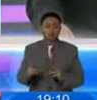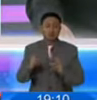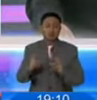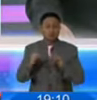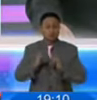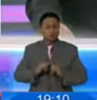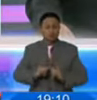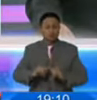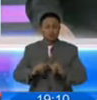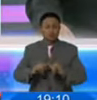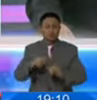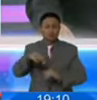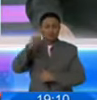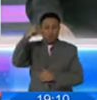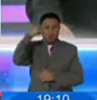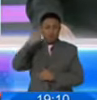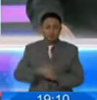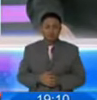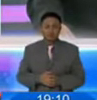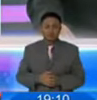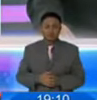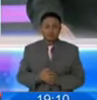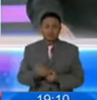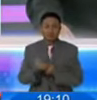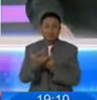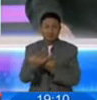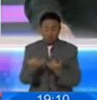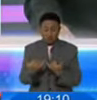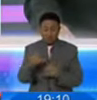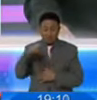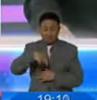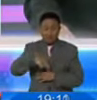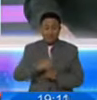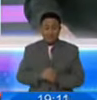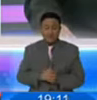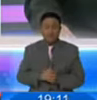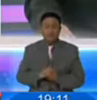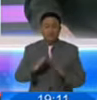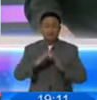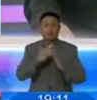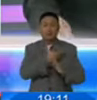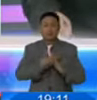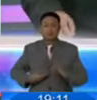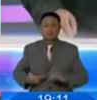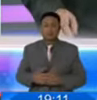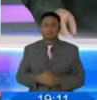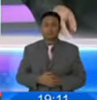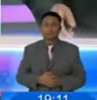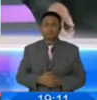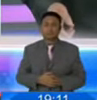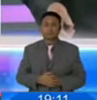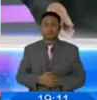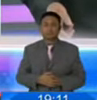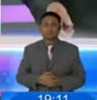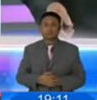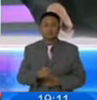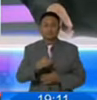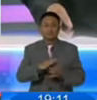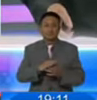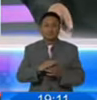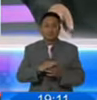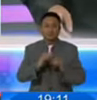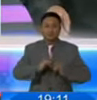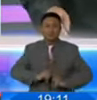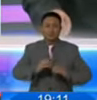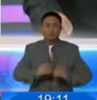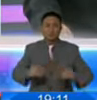mantenga durante todo este gobierno. Esta es la información que les proporcionamos a esta hora desde el Palacio de Carondelet en el centro de la capital. Regresamos contigo, Javier, con